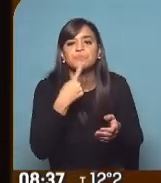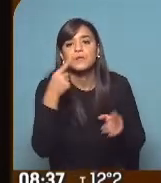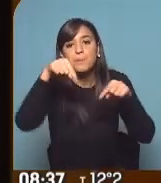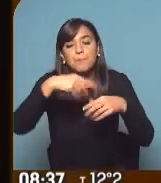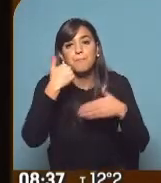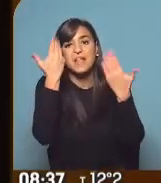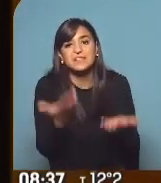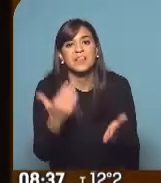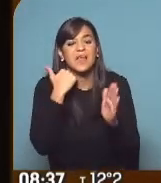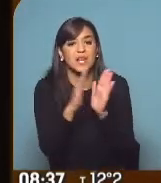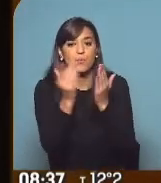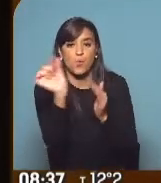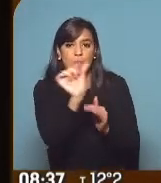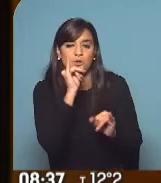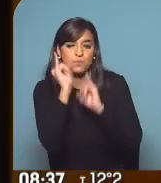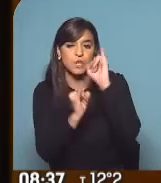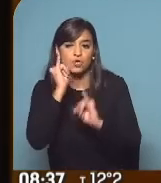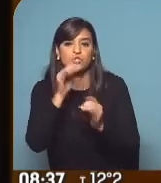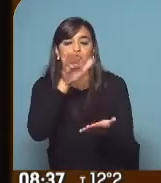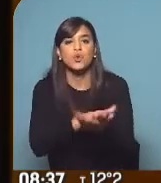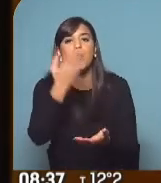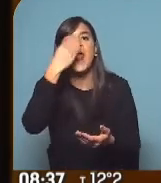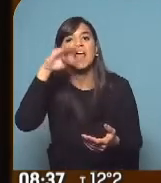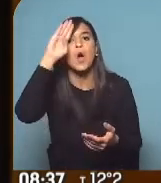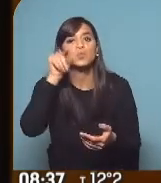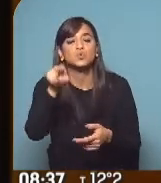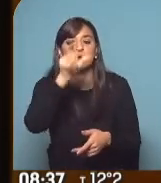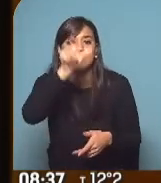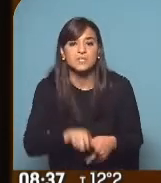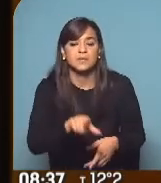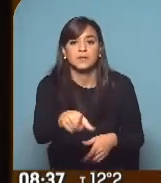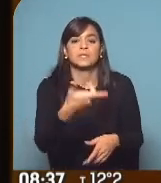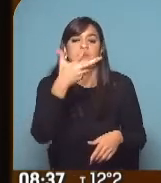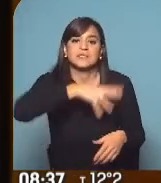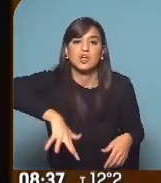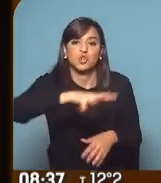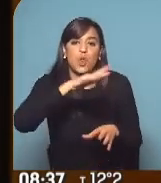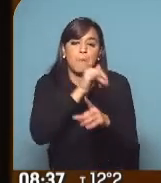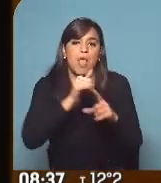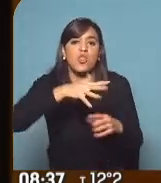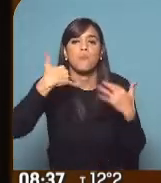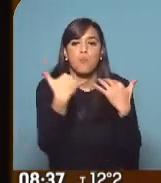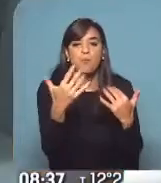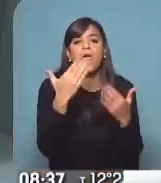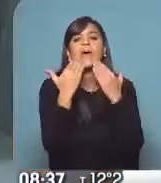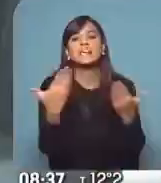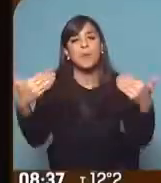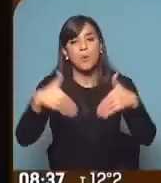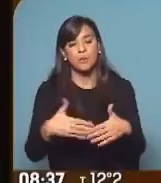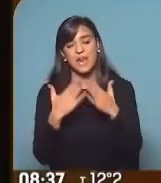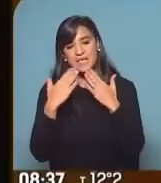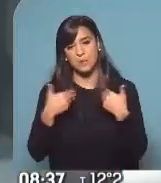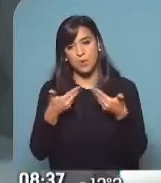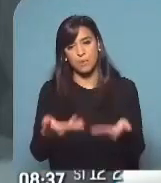presentando un libro vamos a estar hablando un ratito sobre el gaucho una figura que atraviesa sectores medios y populares en argentina gracias por venir gracias por la invitación a